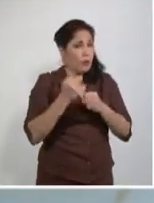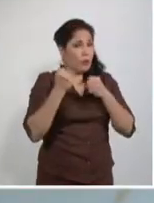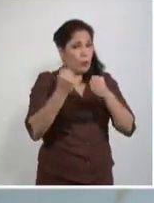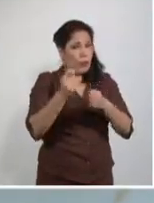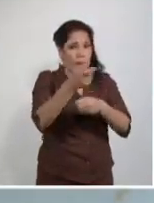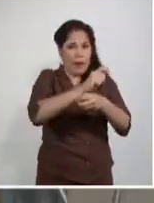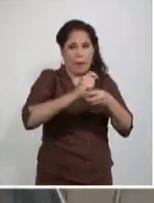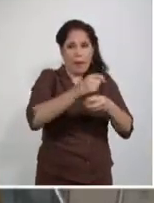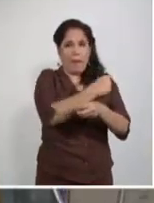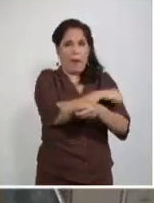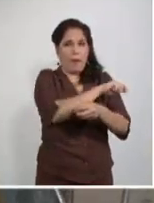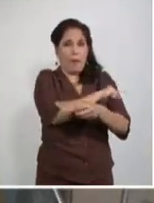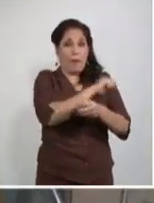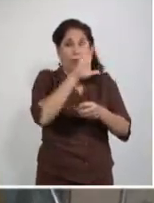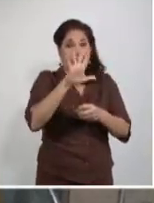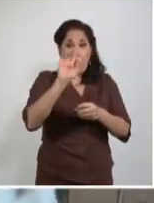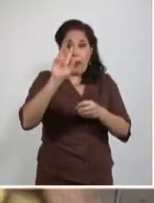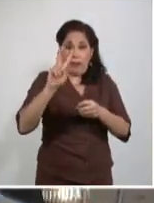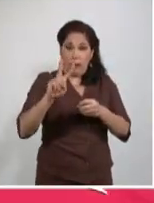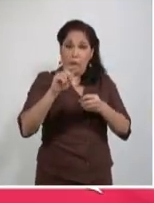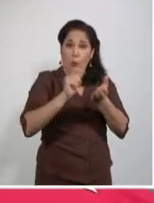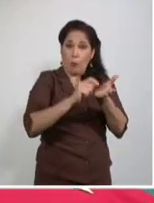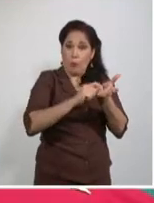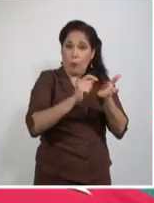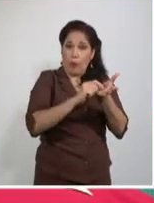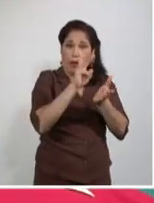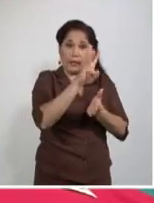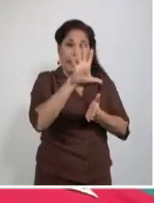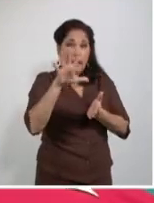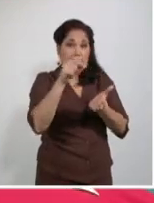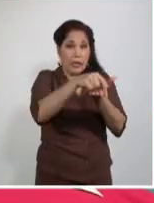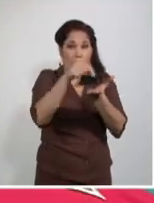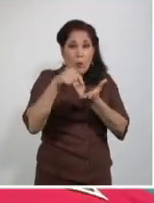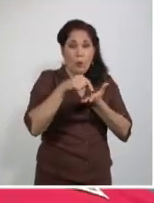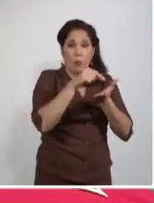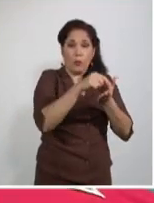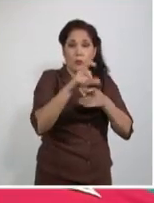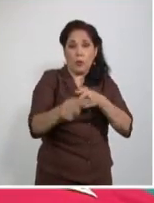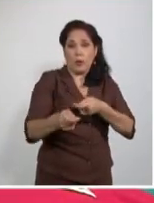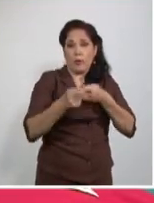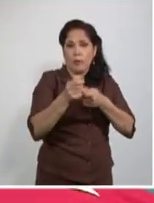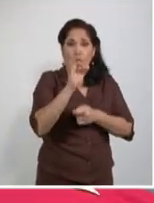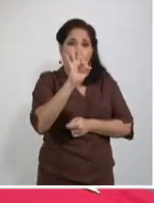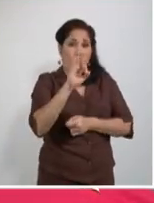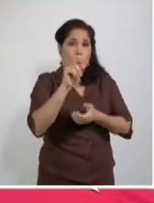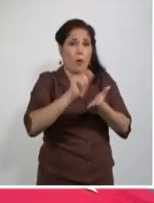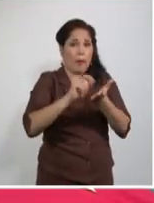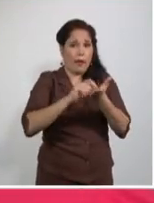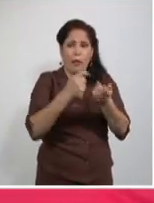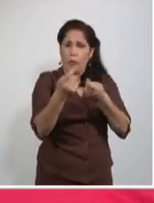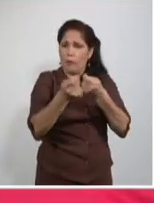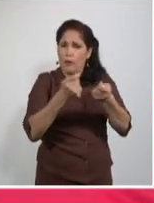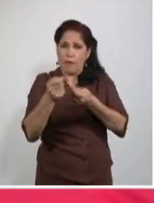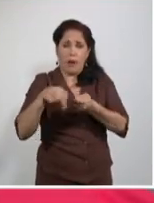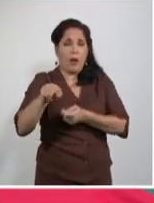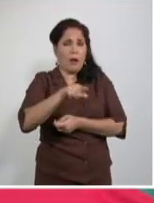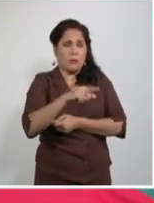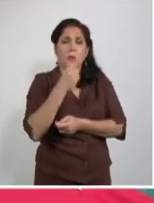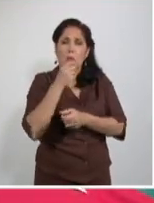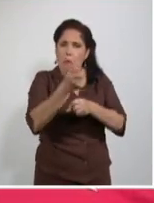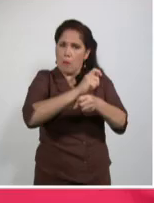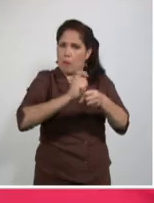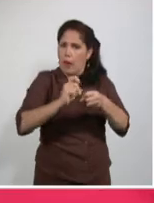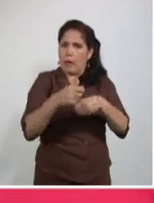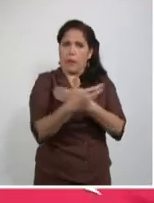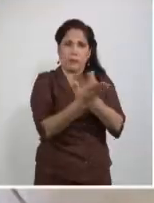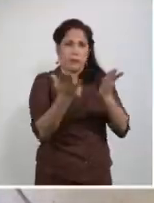papa al pueblo. 52 bodegas, 35 puntos de la agricultura, más los 8 mercados nosotros, son los que van a ofrecer la papa